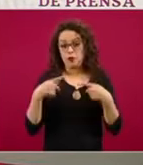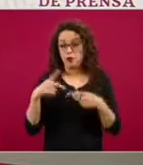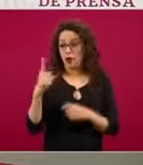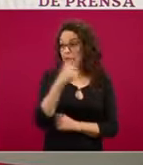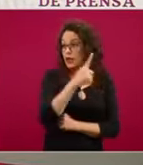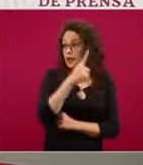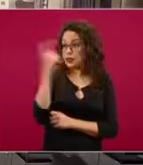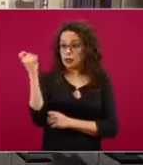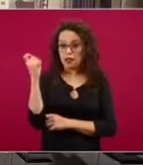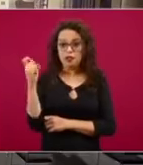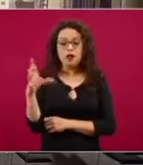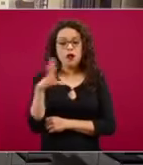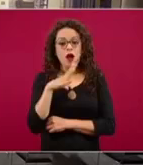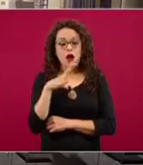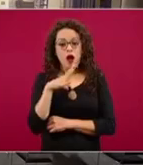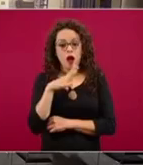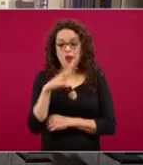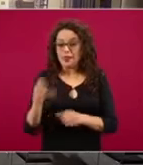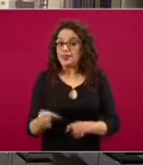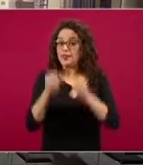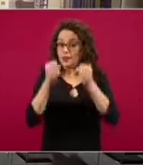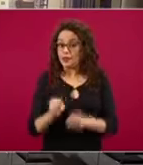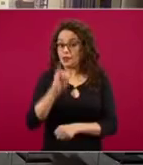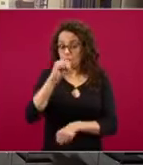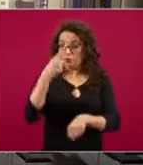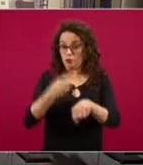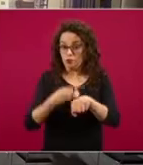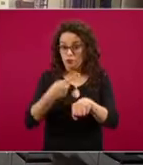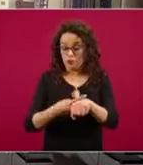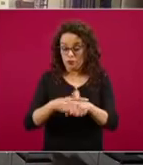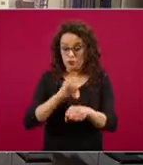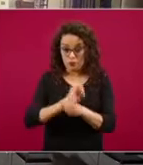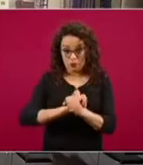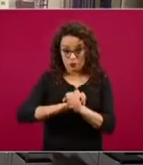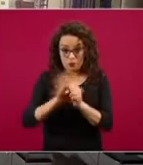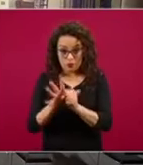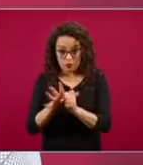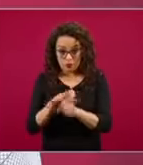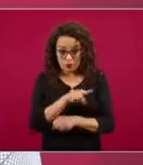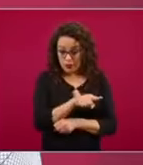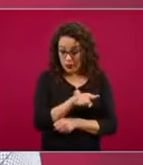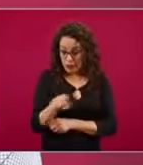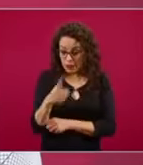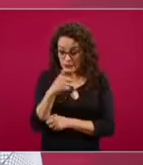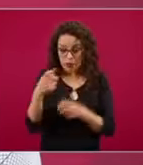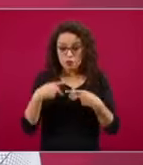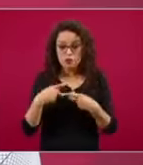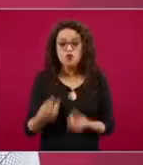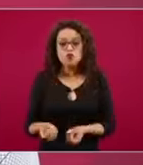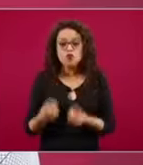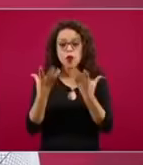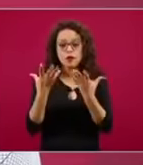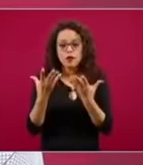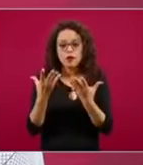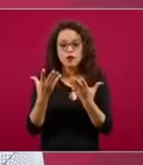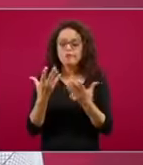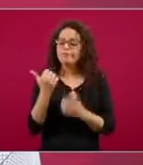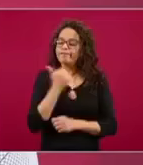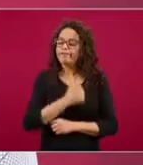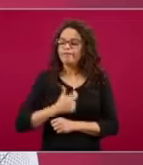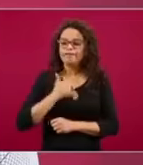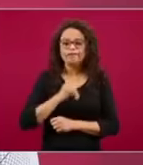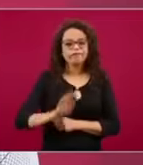momento desarrollan y se confirman para COVID-19, ¿cuántas de esas 100 personas lamentablemente